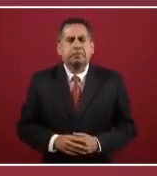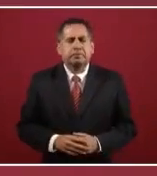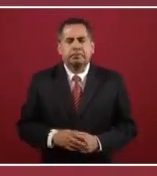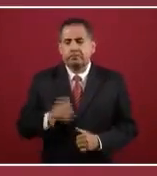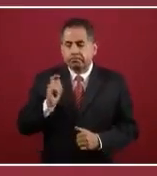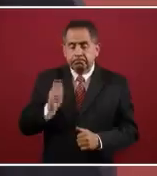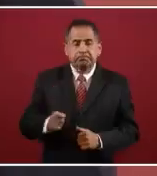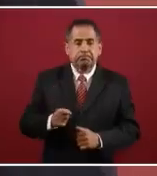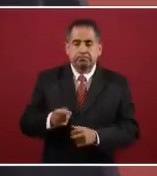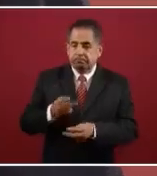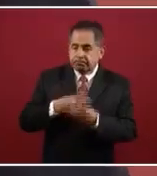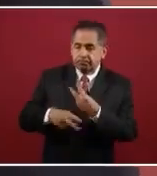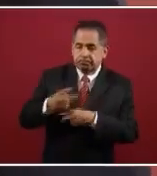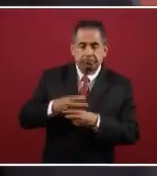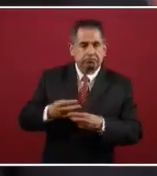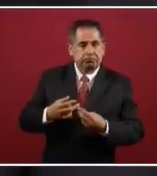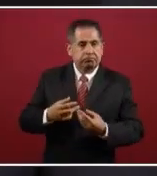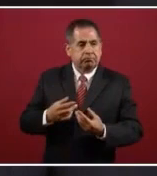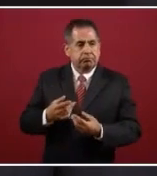producción,